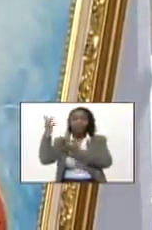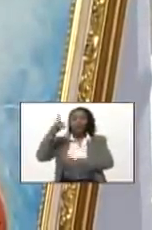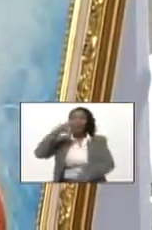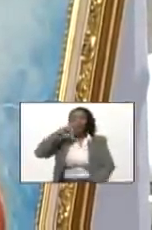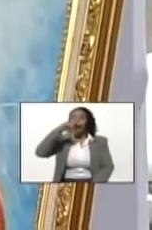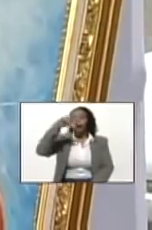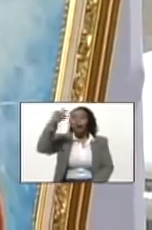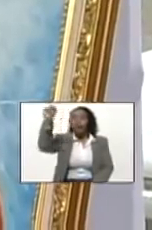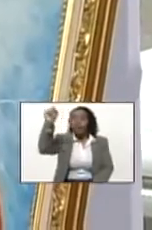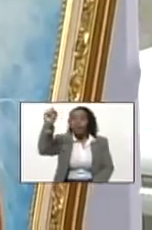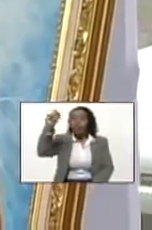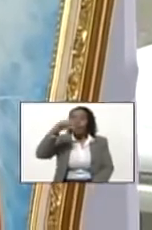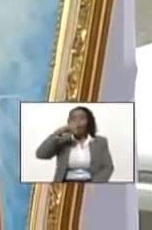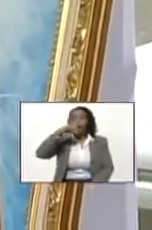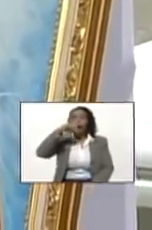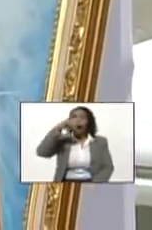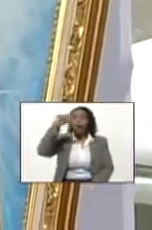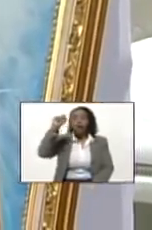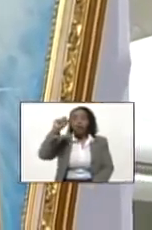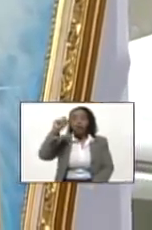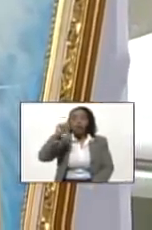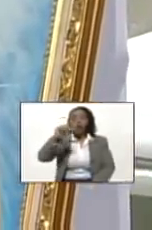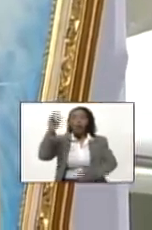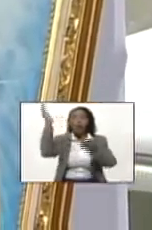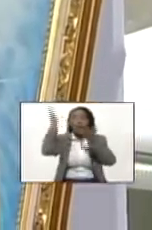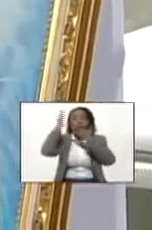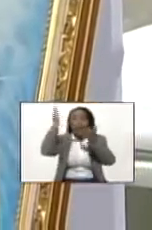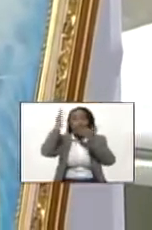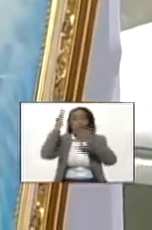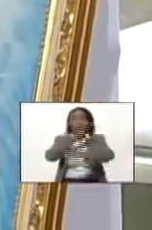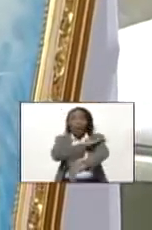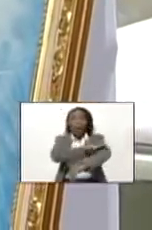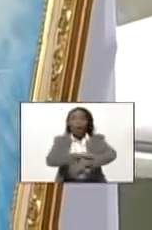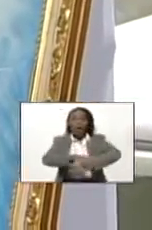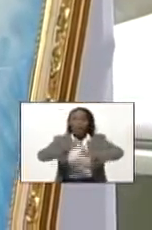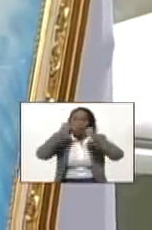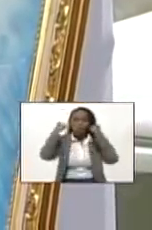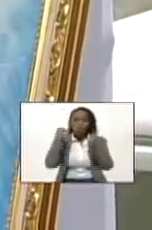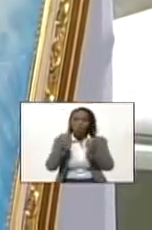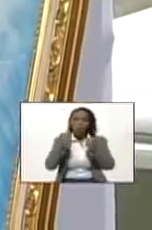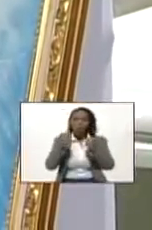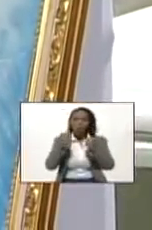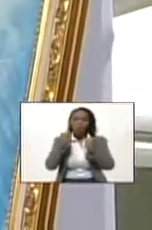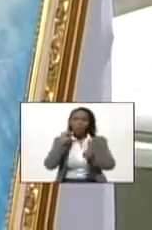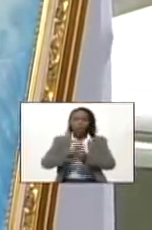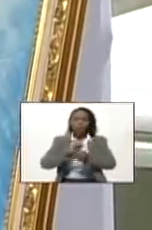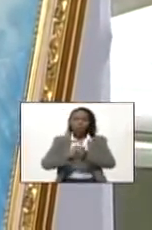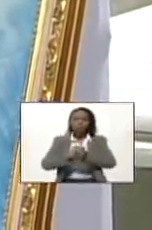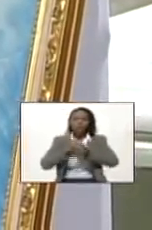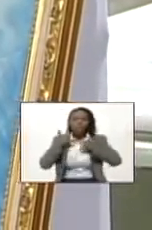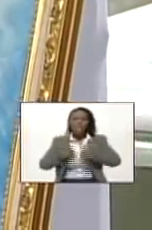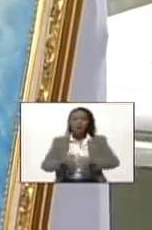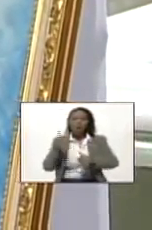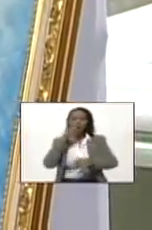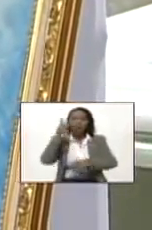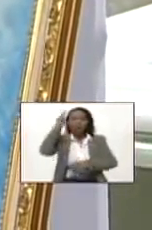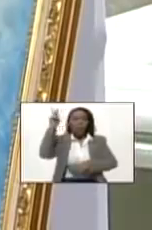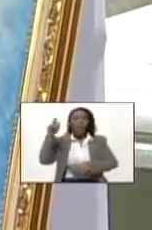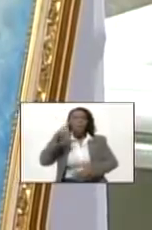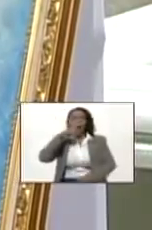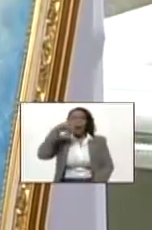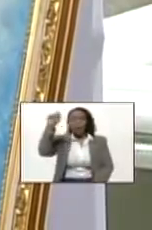Maduro, Maduro, Indio Brazo Duro, hijo de Guayca y Puro.